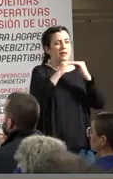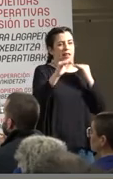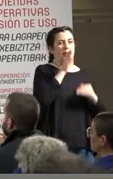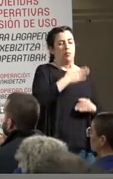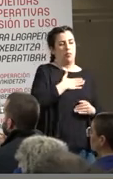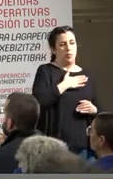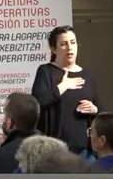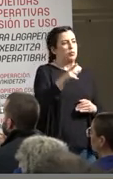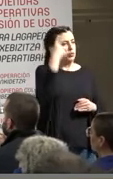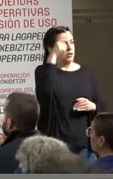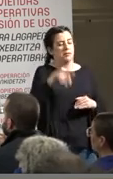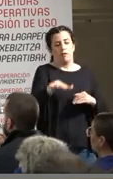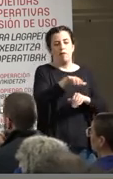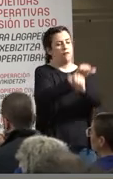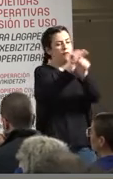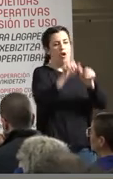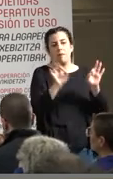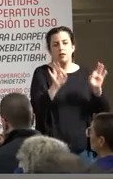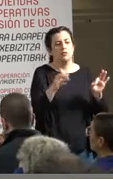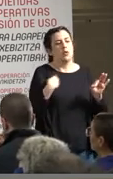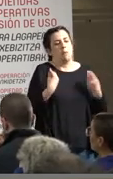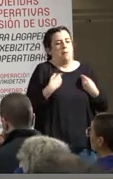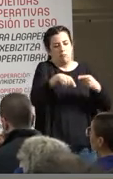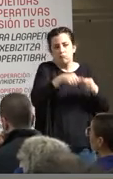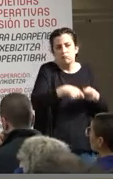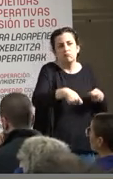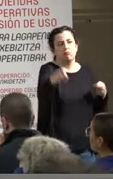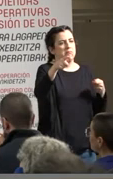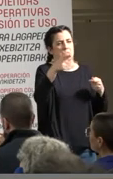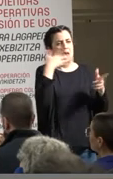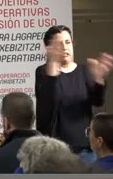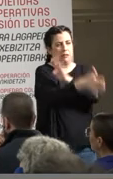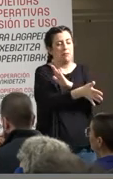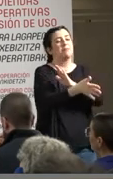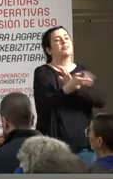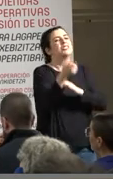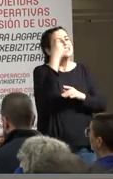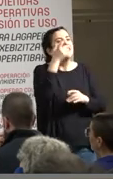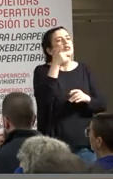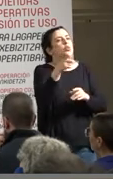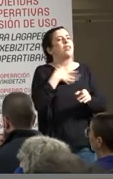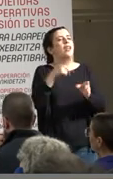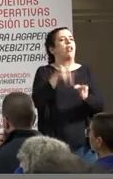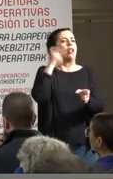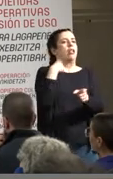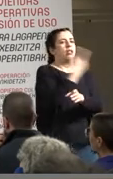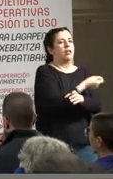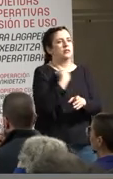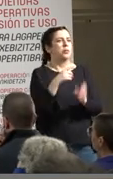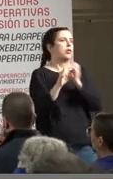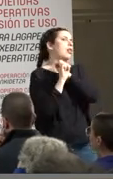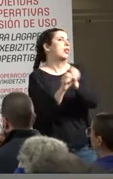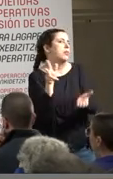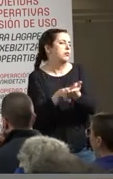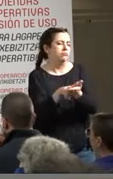sabes que vas a vivir en este modelo, en un proyecto de este tipo, toda tu vida, pero sabes que si te quieres marchar no te vas a quedar atrapado en una hipoteca, que es lo que